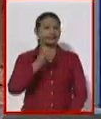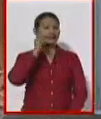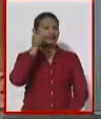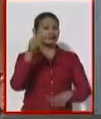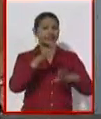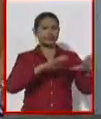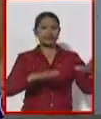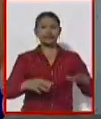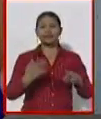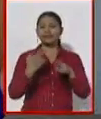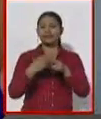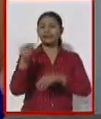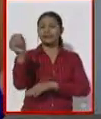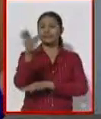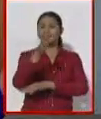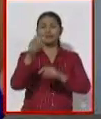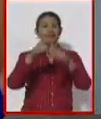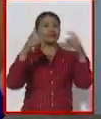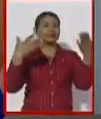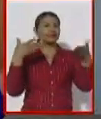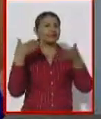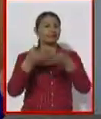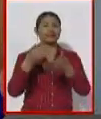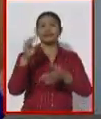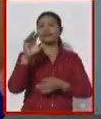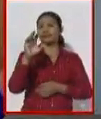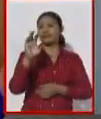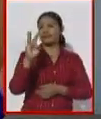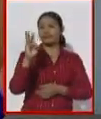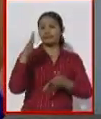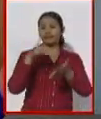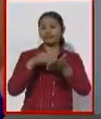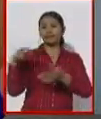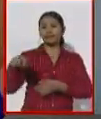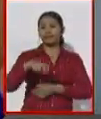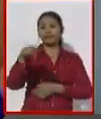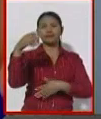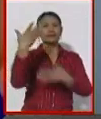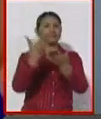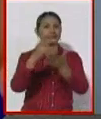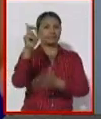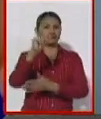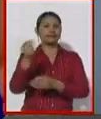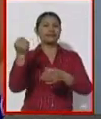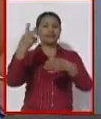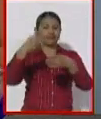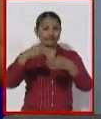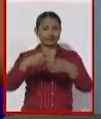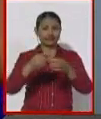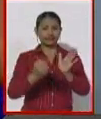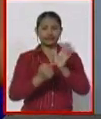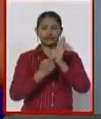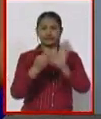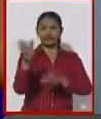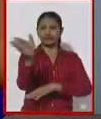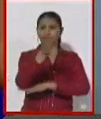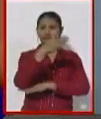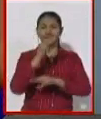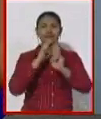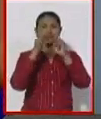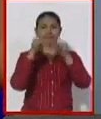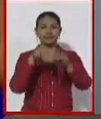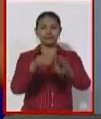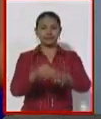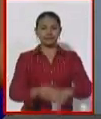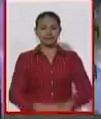Y mañana se realizará el denominado banderazo. Cerca de 6.000 personas viajarán hasta la sede de gobierno para participar en la extensión de la bandera